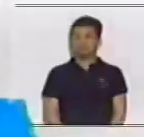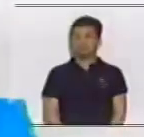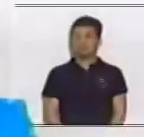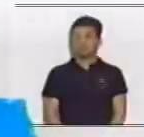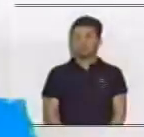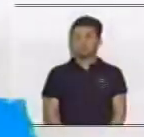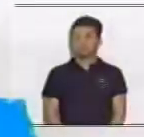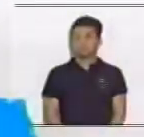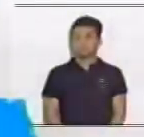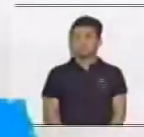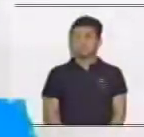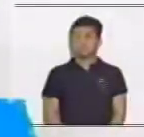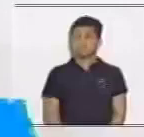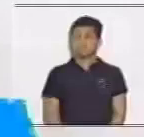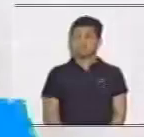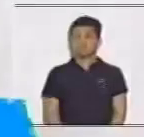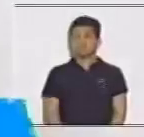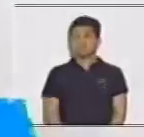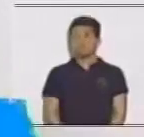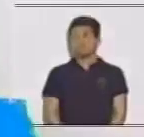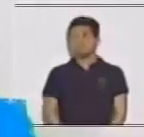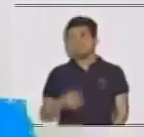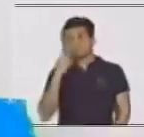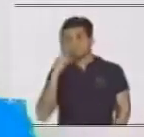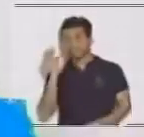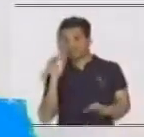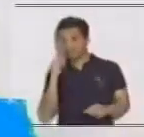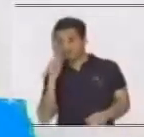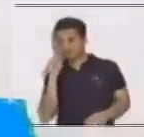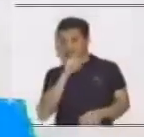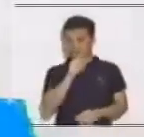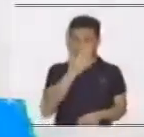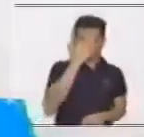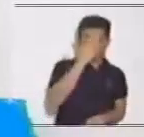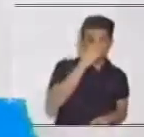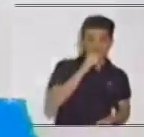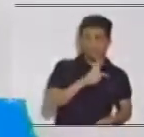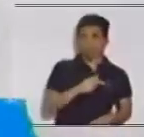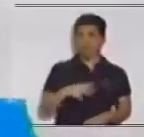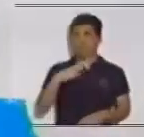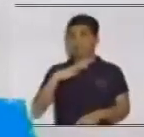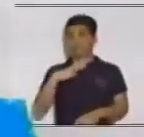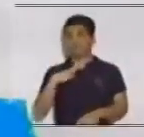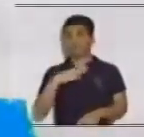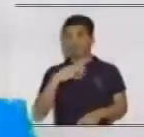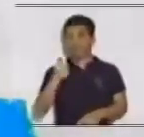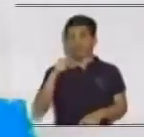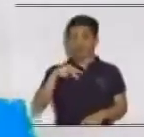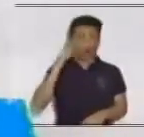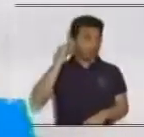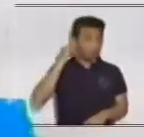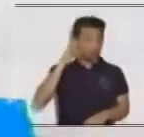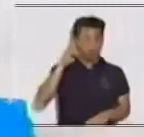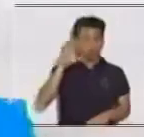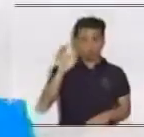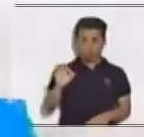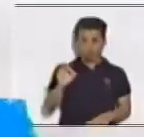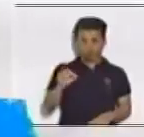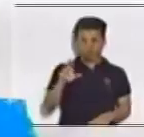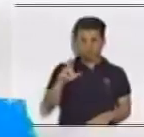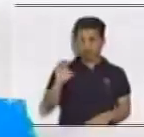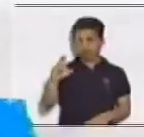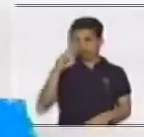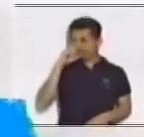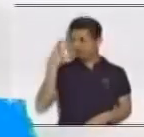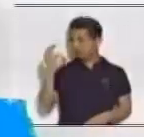aquí. Está enfrente, miren. En geometría se dice que son opuestos. El que está opuesto,